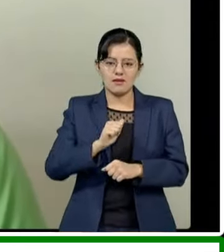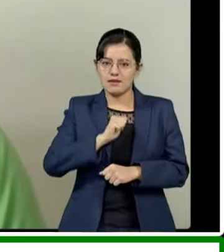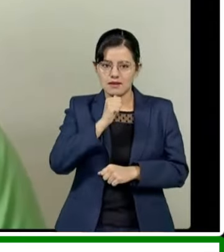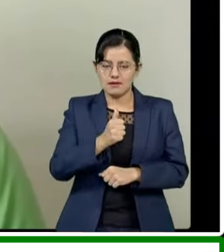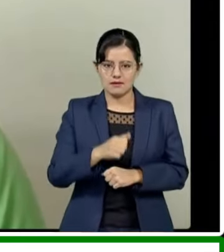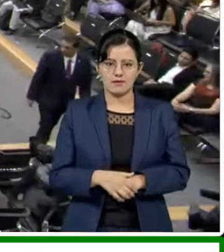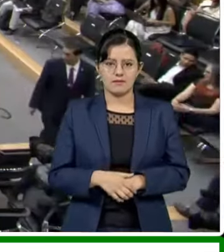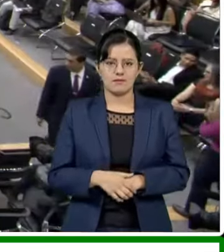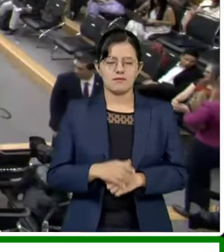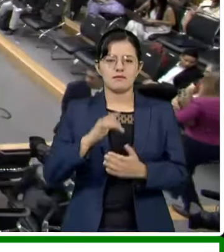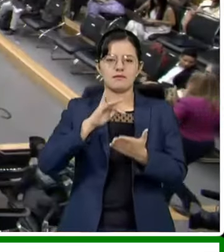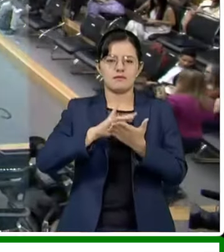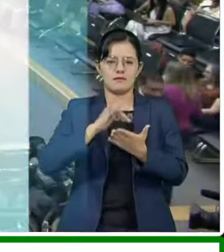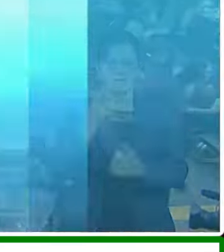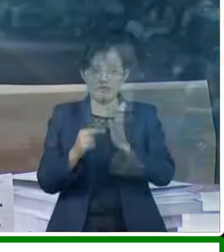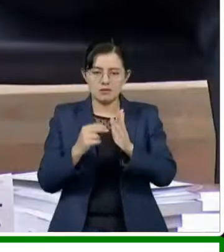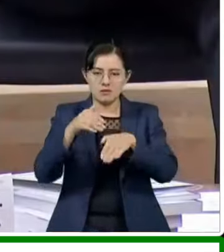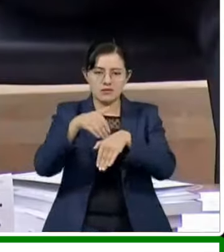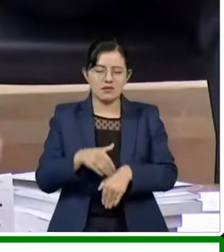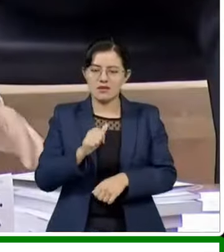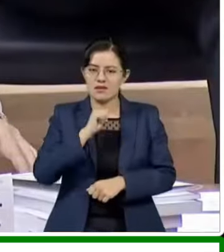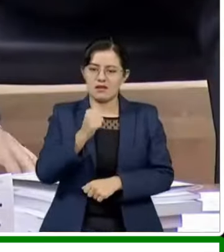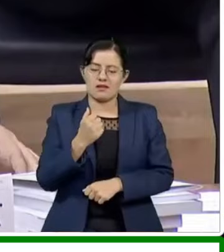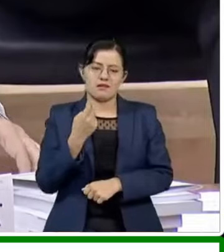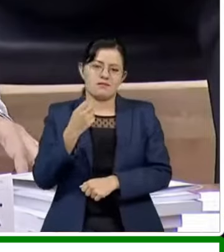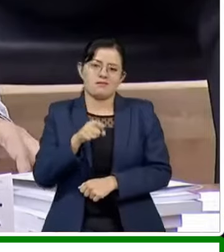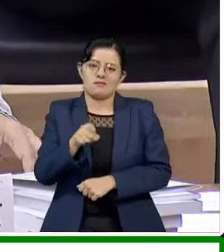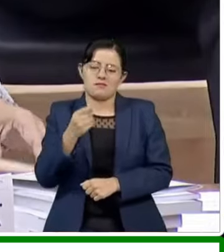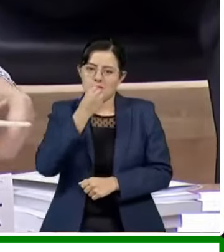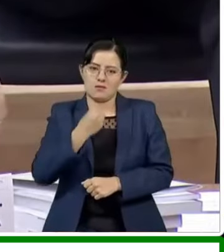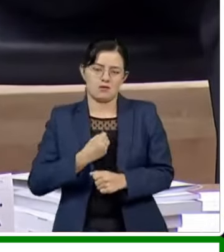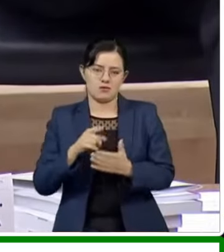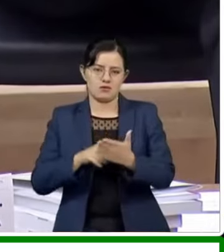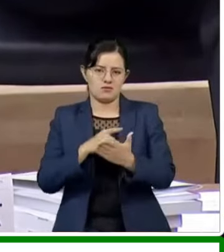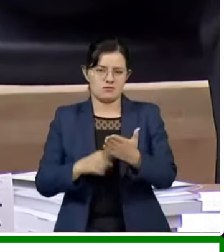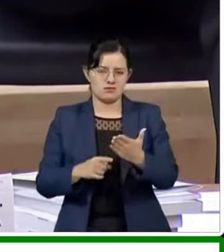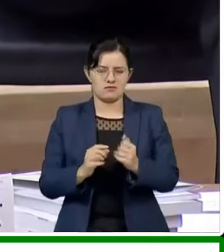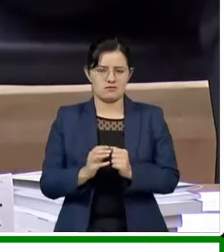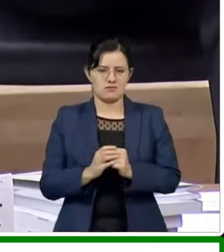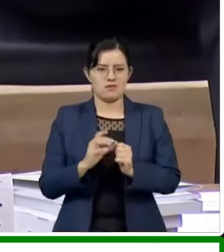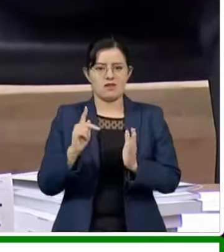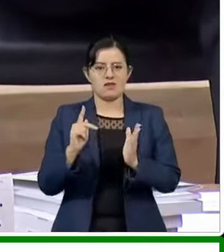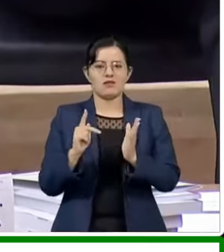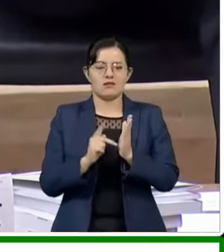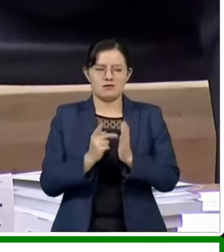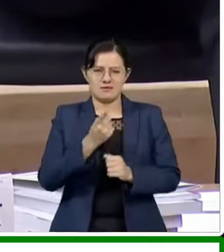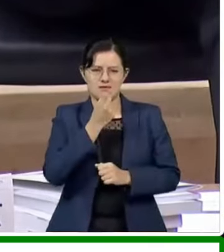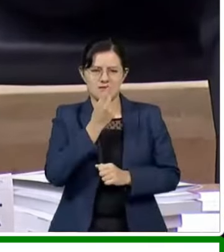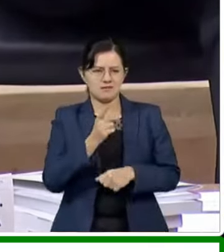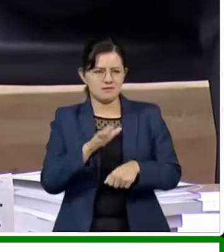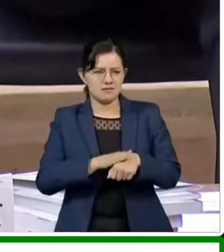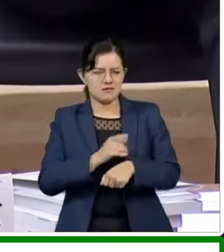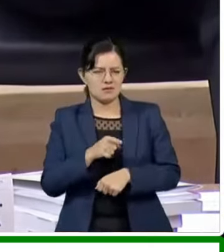respecto. Gracias. Reitero, no dejo de maravillarme, porque por un lado es la eficacia,